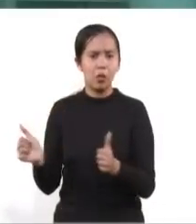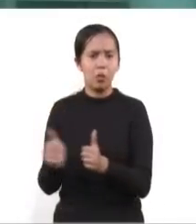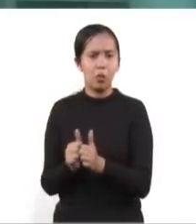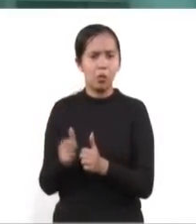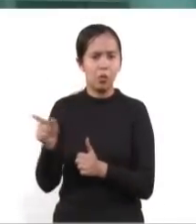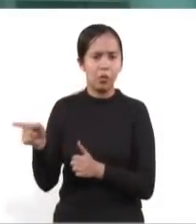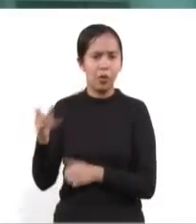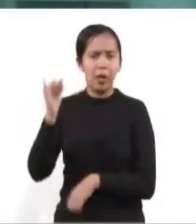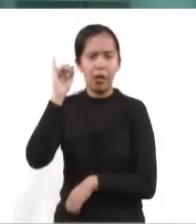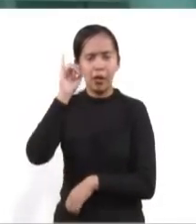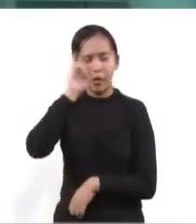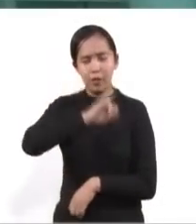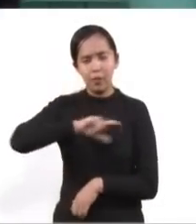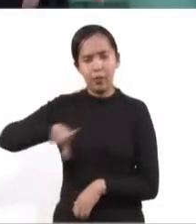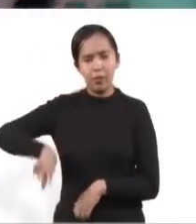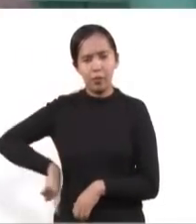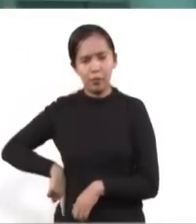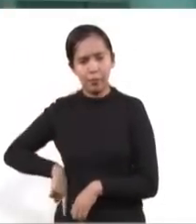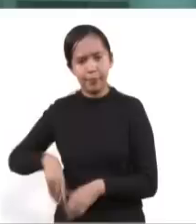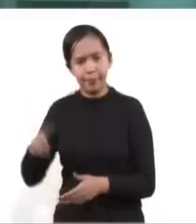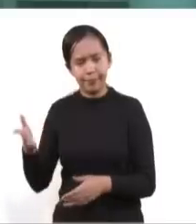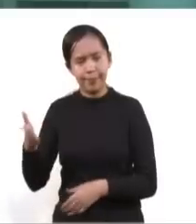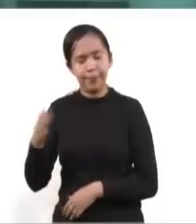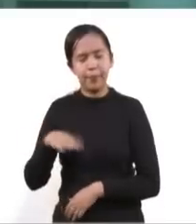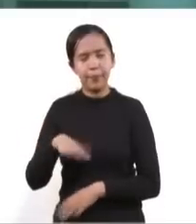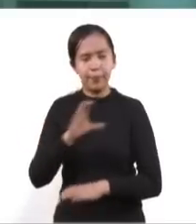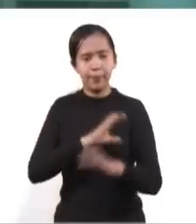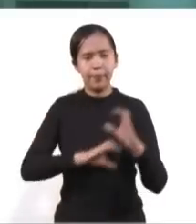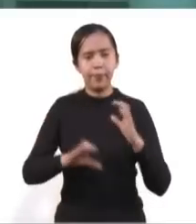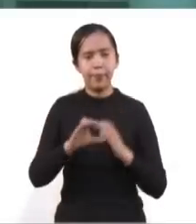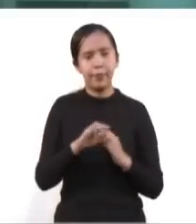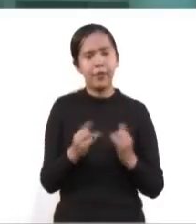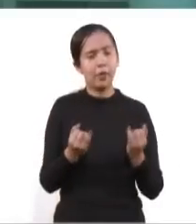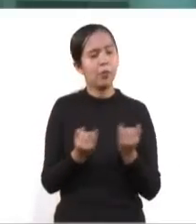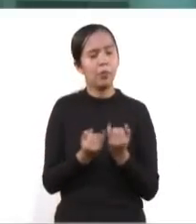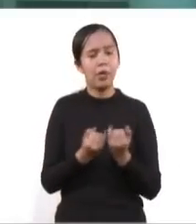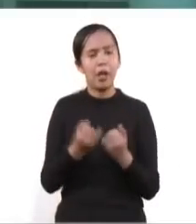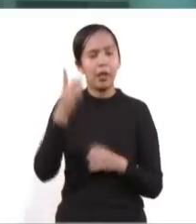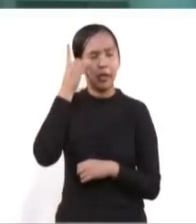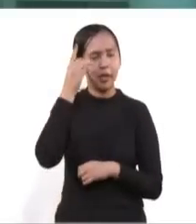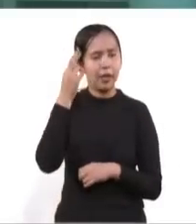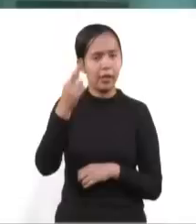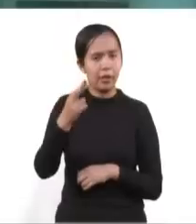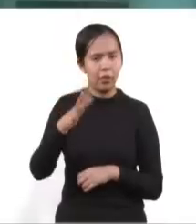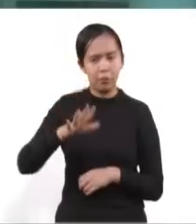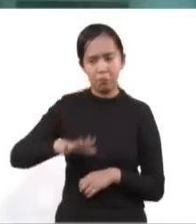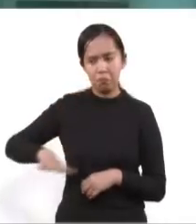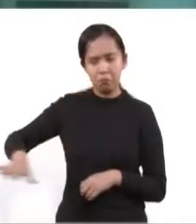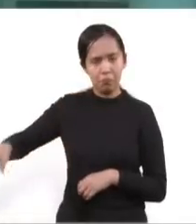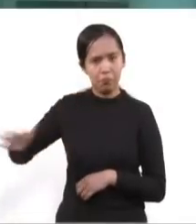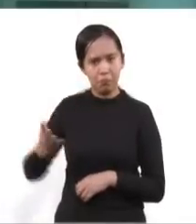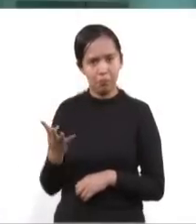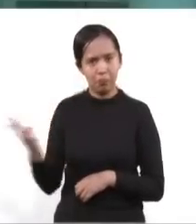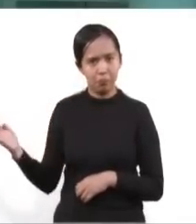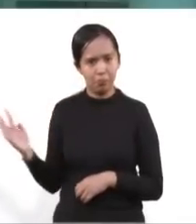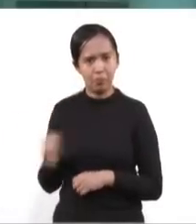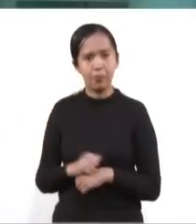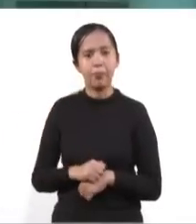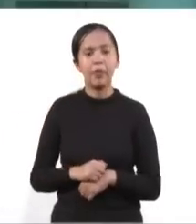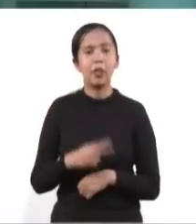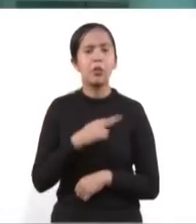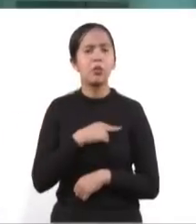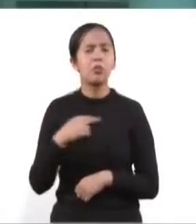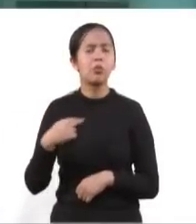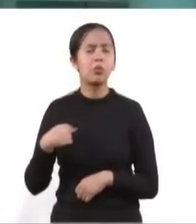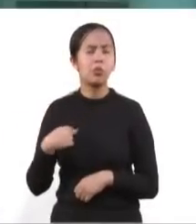Y fui con los directores principales, y tuvimos una reunión técnica, pero yo